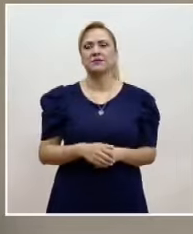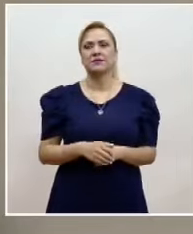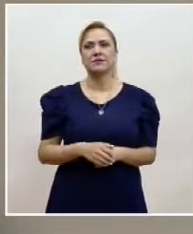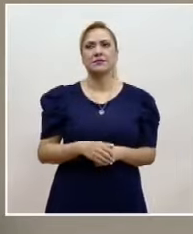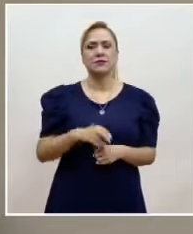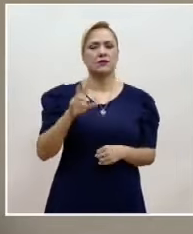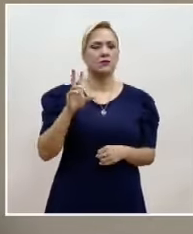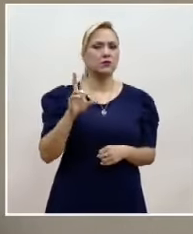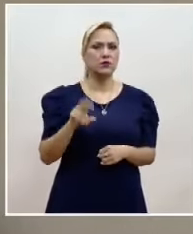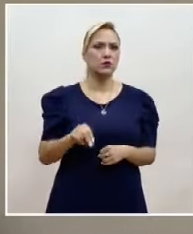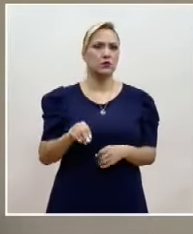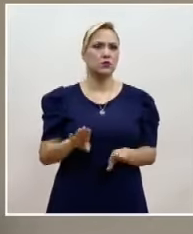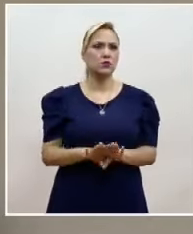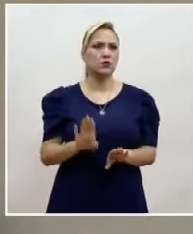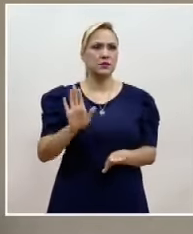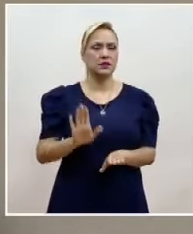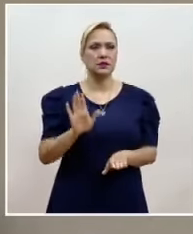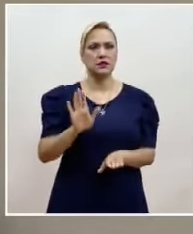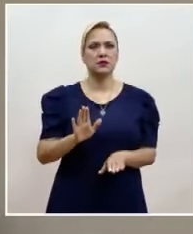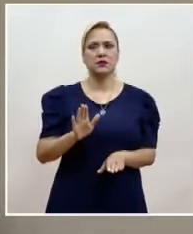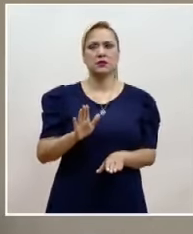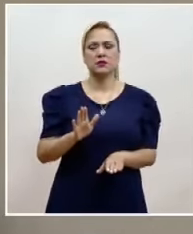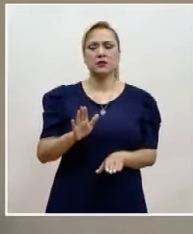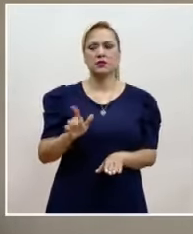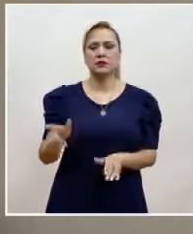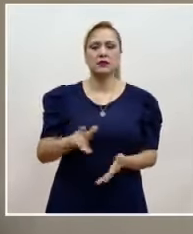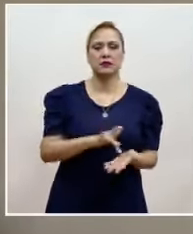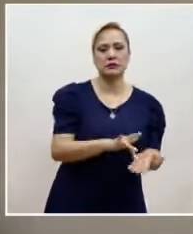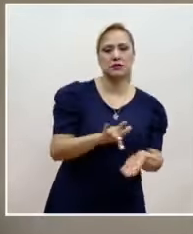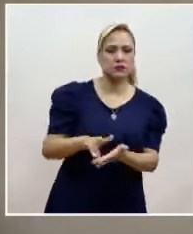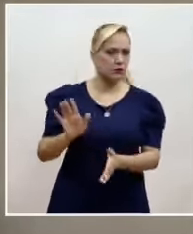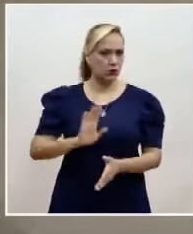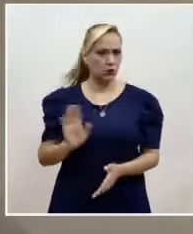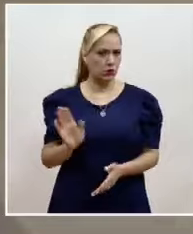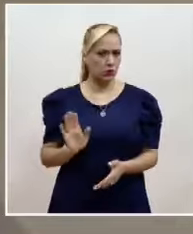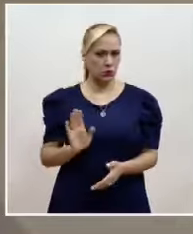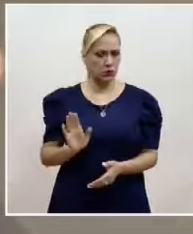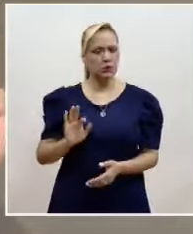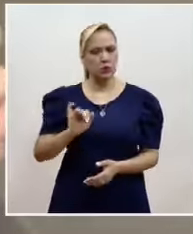sea neutral, ¿no? Porque ese también es como un debate, pero estos procesos